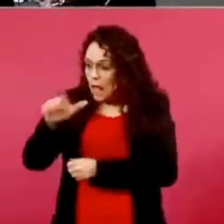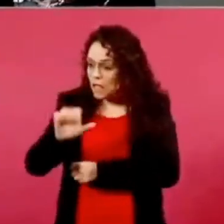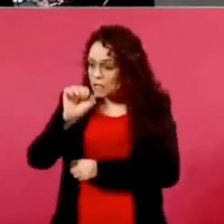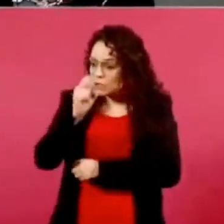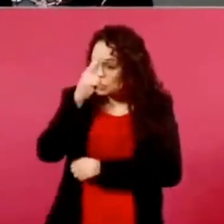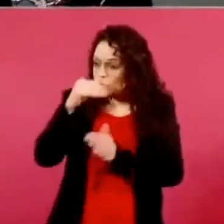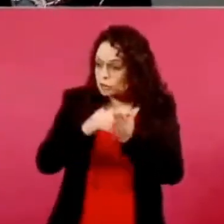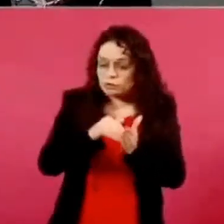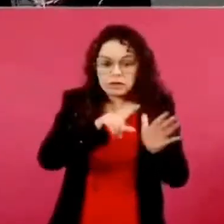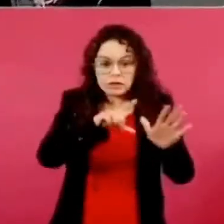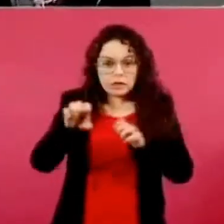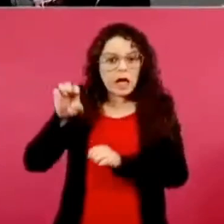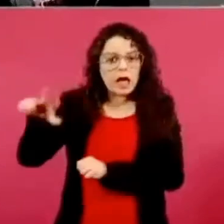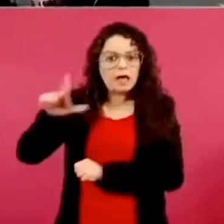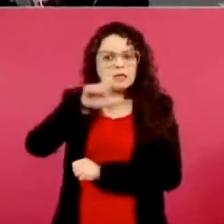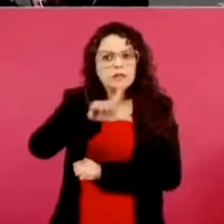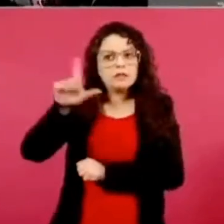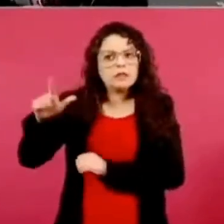62,700 y él